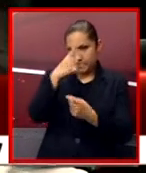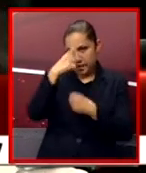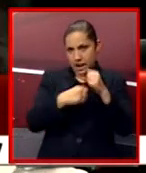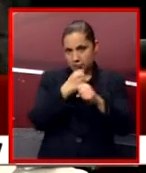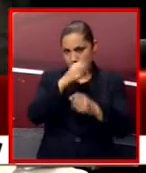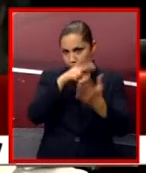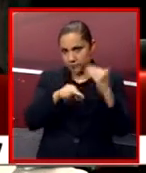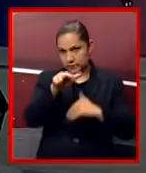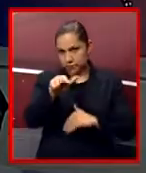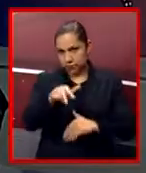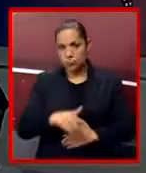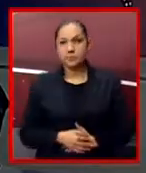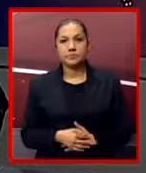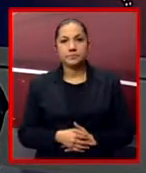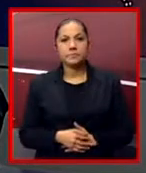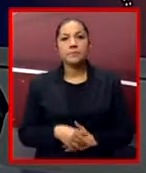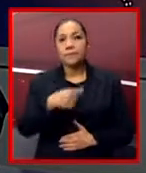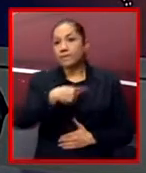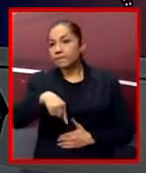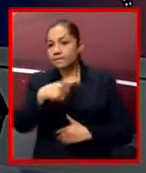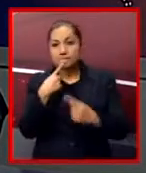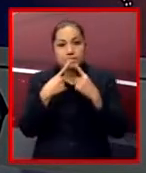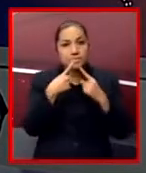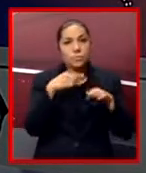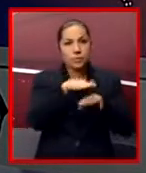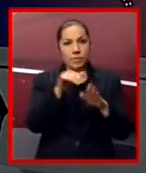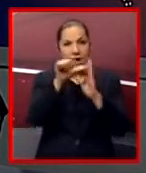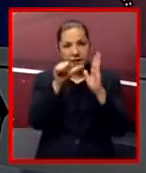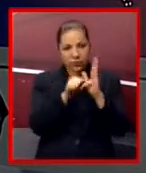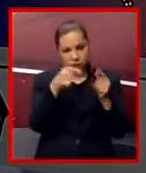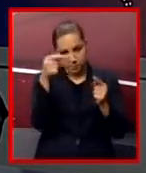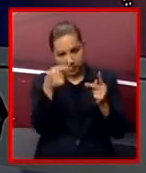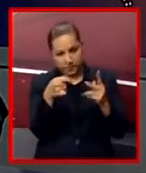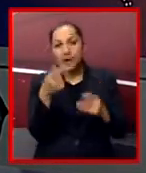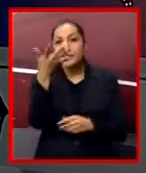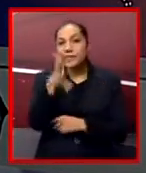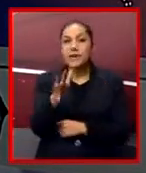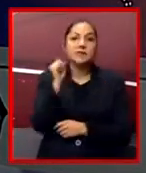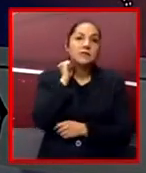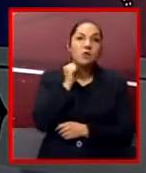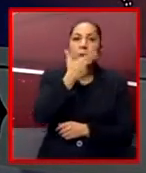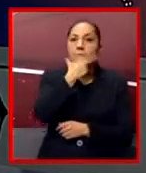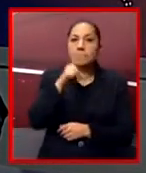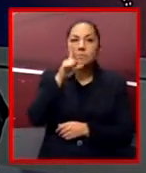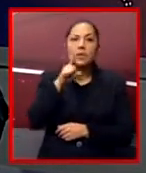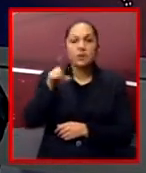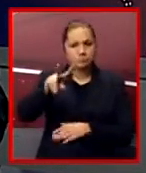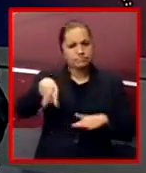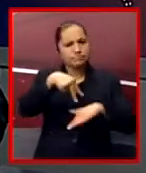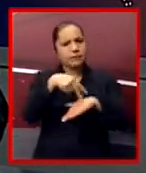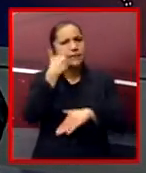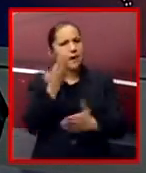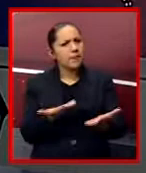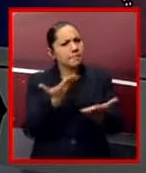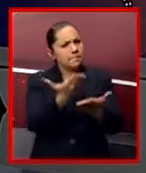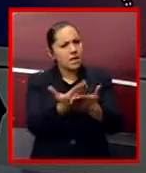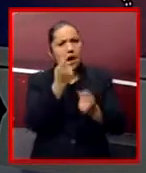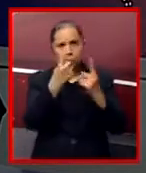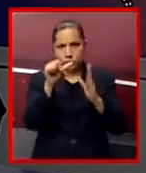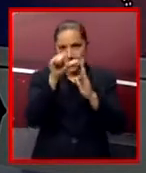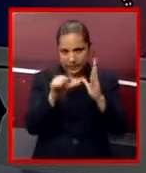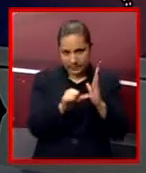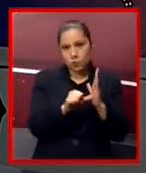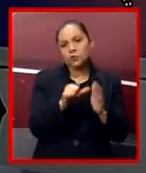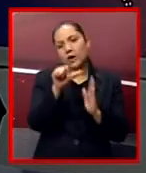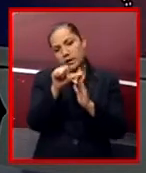2018. En la discusión en lo particular, 10 senadoras y senadores reservaron diversos artículos y transitorios a los que se